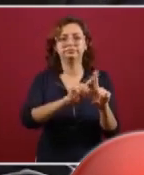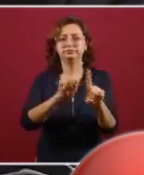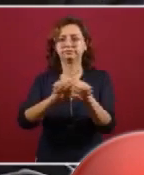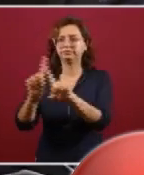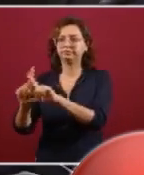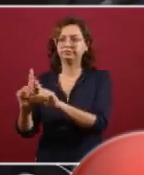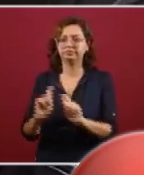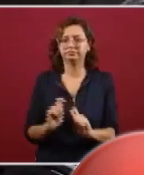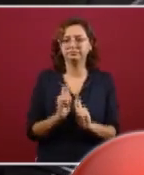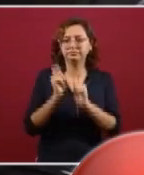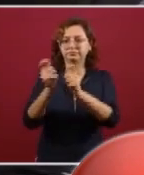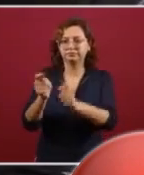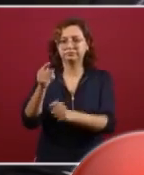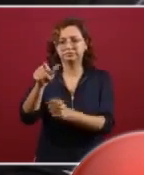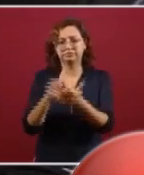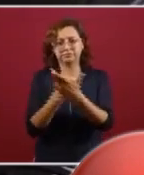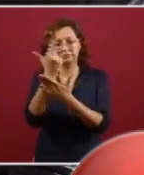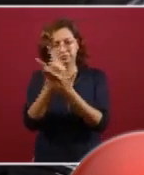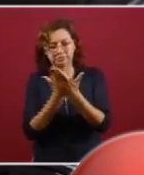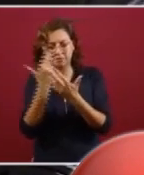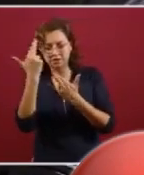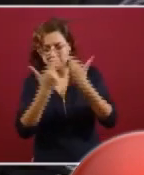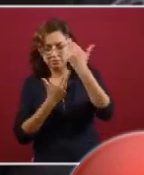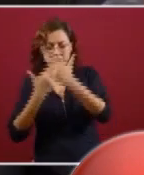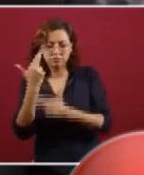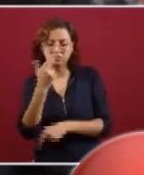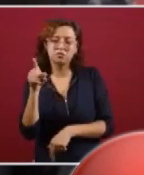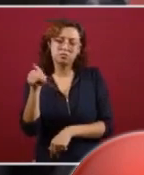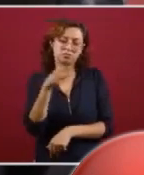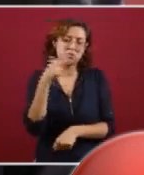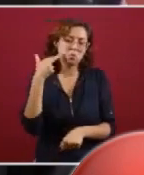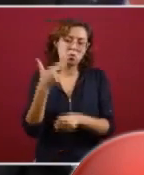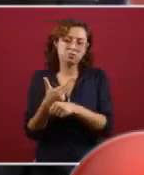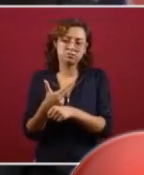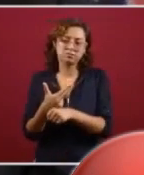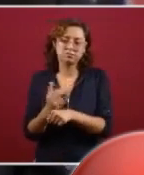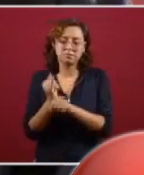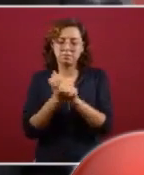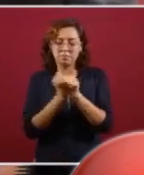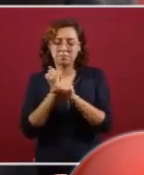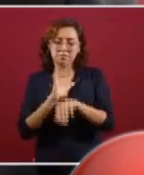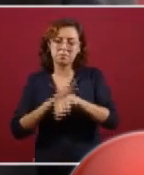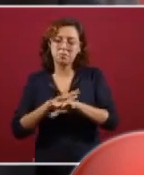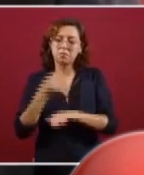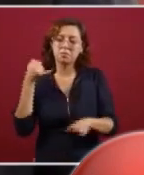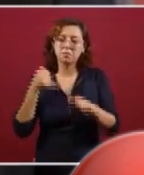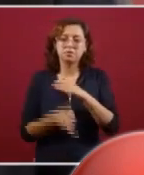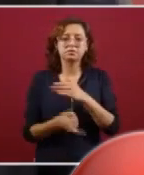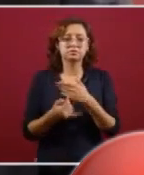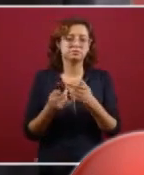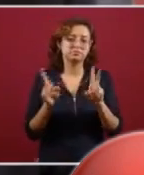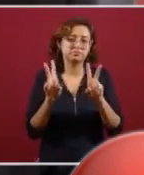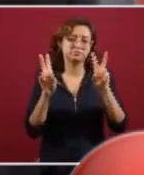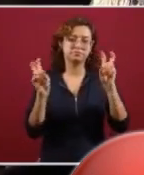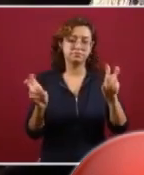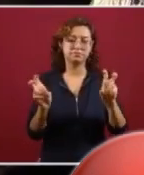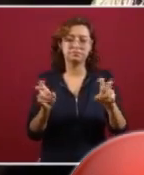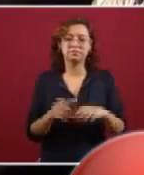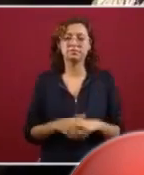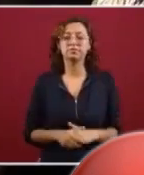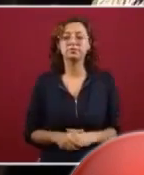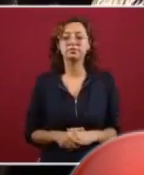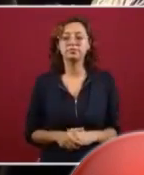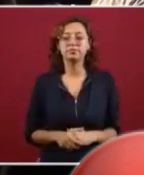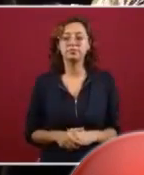que tienen que ver con la revisión de la cuenta pública, ¿sí? Hacer una investigación sobre este asunto.